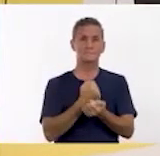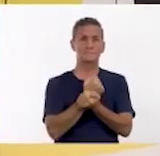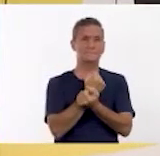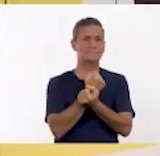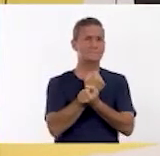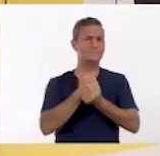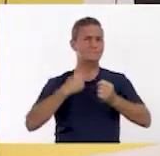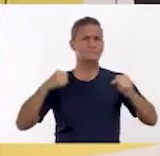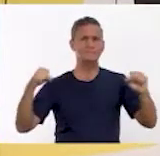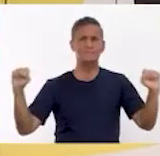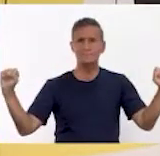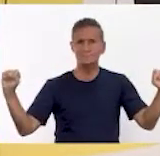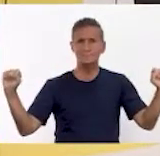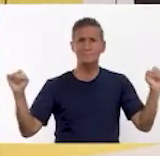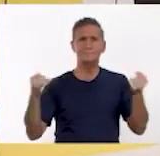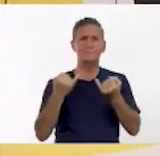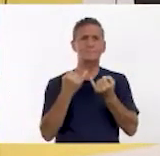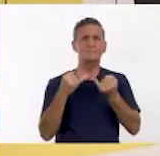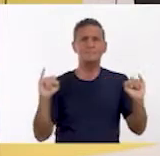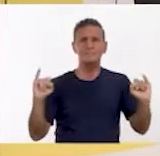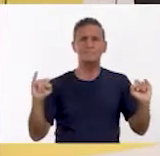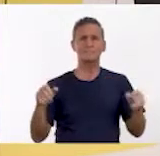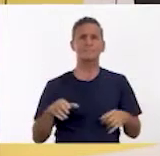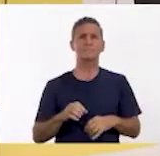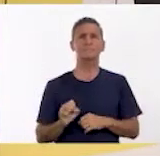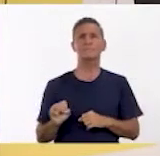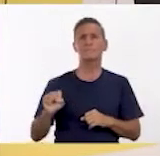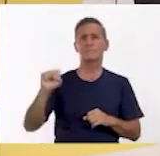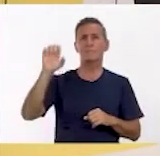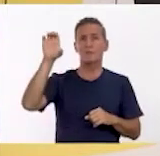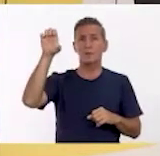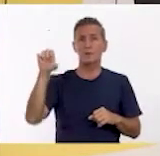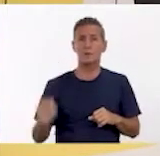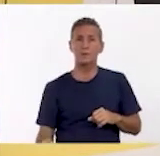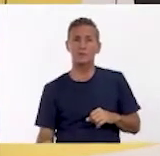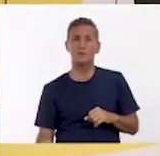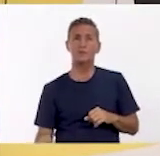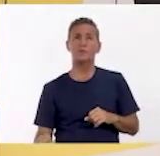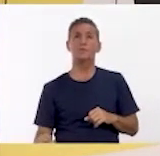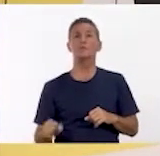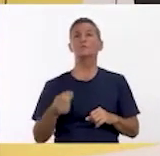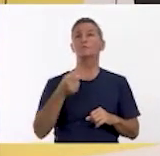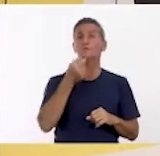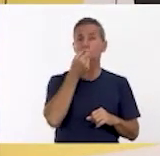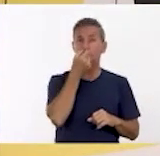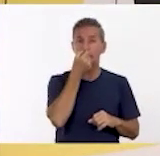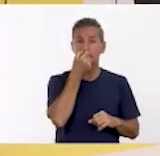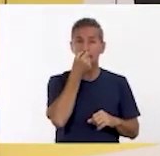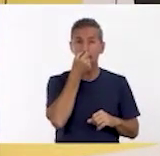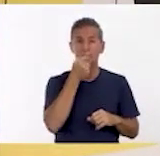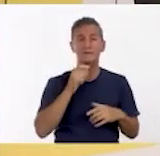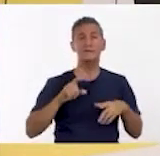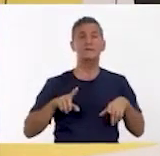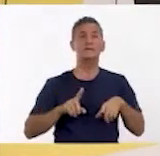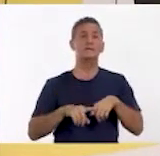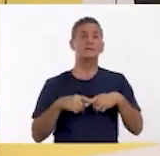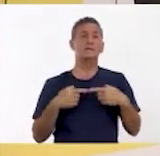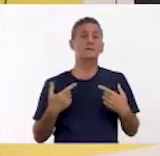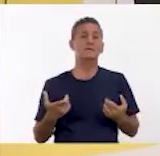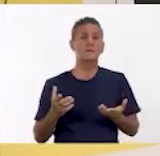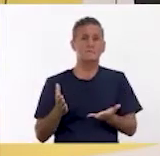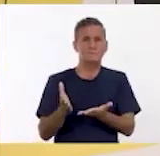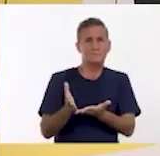de Sudáfrica, que lo tenía bajo su explotación. ¿Y por qué Sudáfrica? Porque